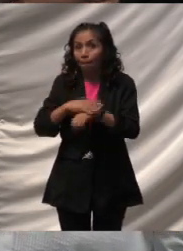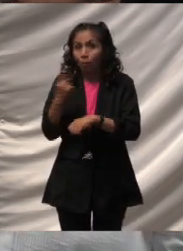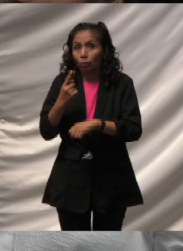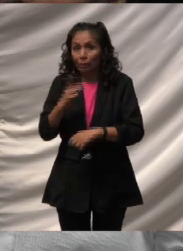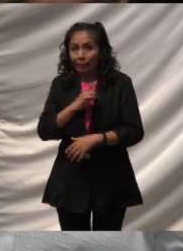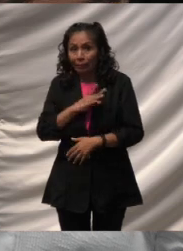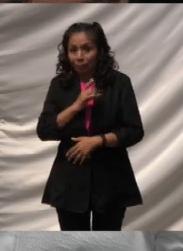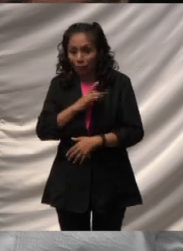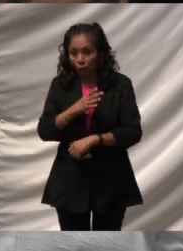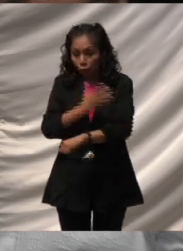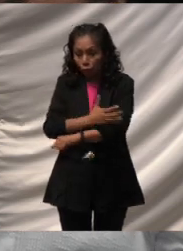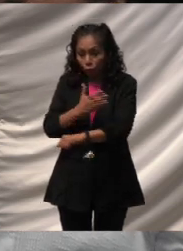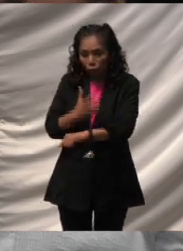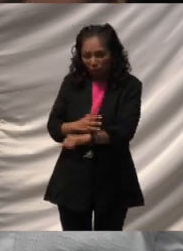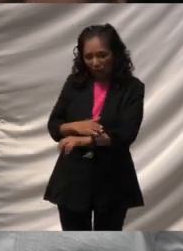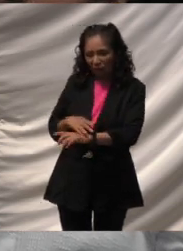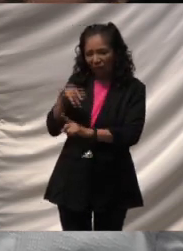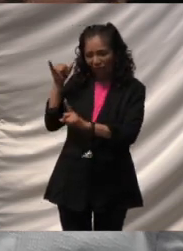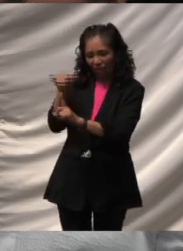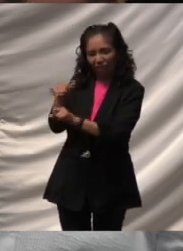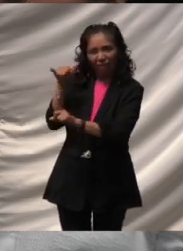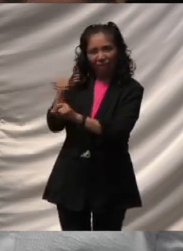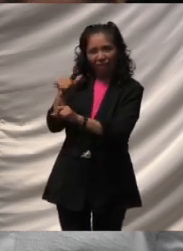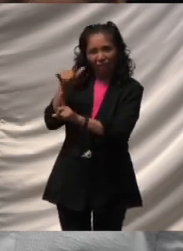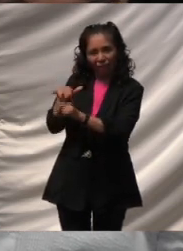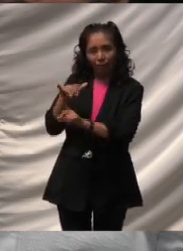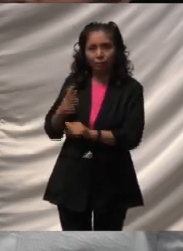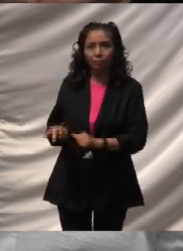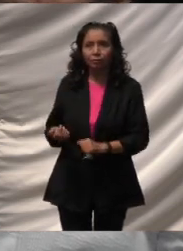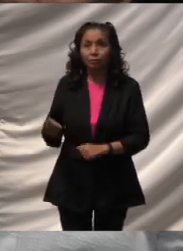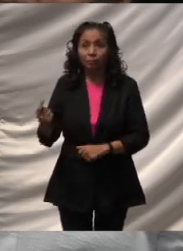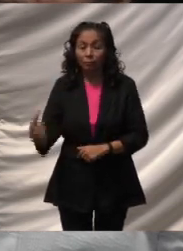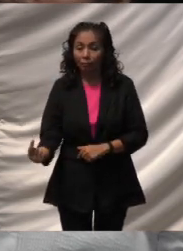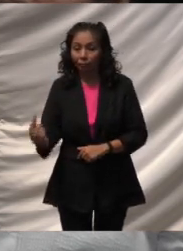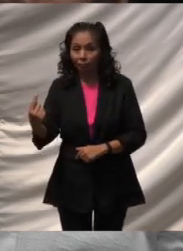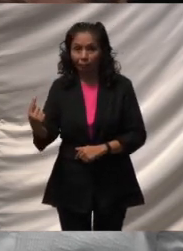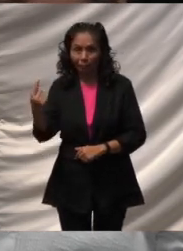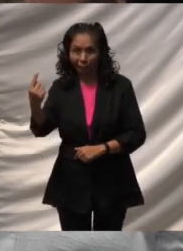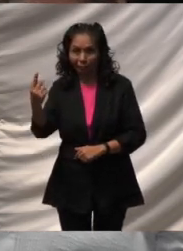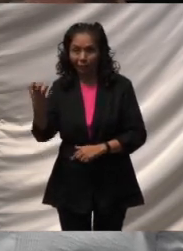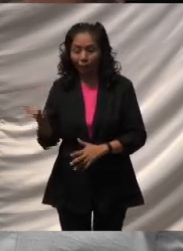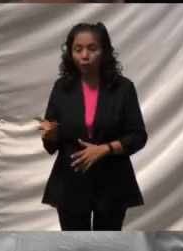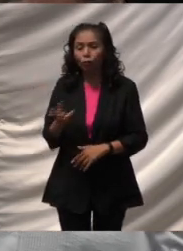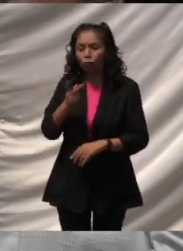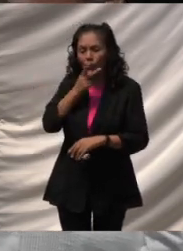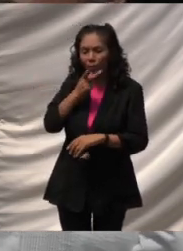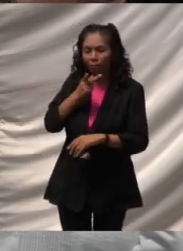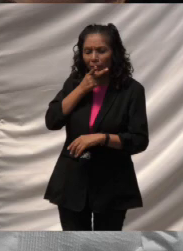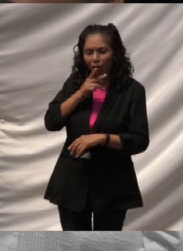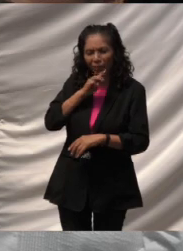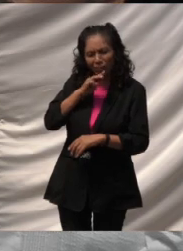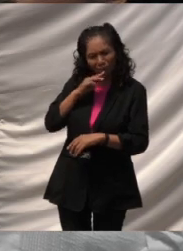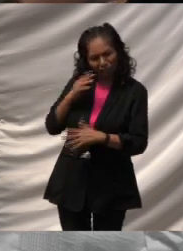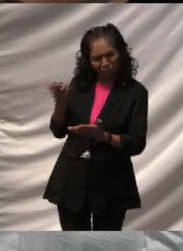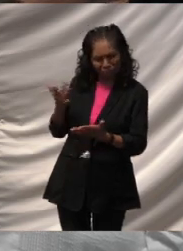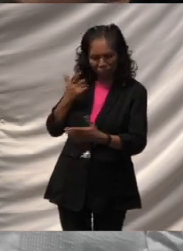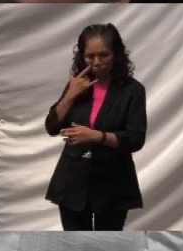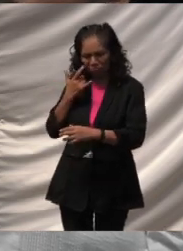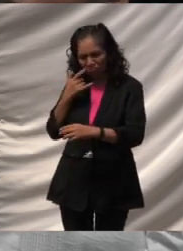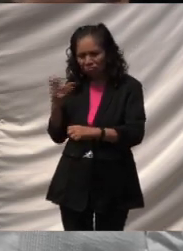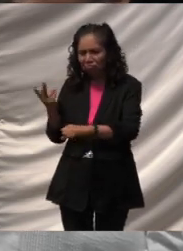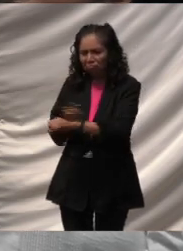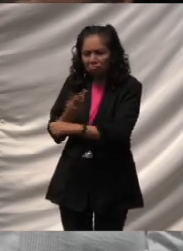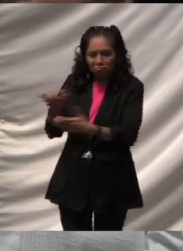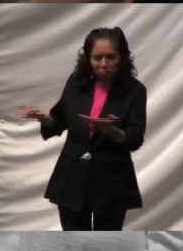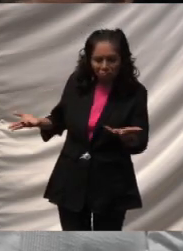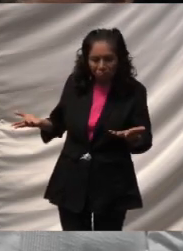decir que sus compañeros de clase la molestaban. Ella actuó un poco raro y sus padres lo notaron, así que le preguntaron: